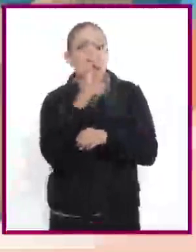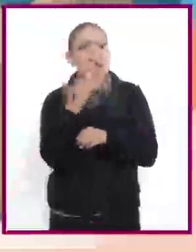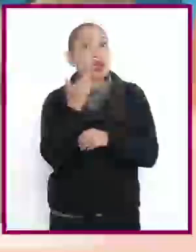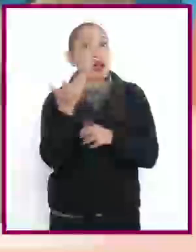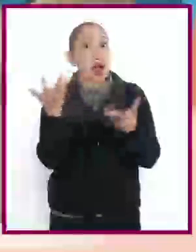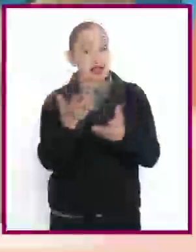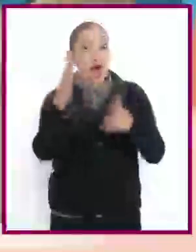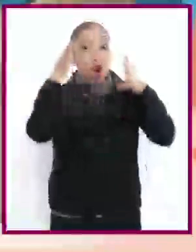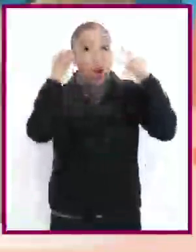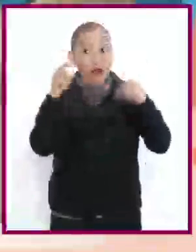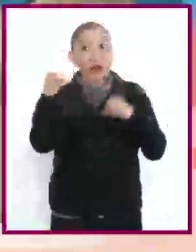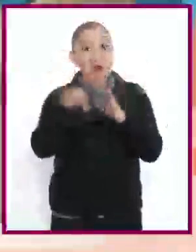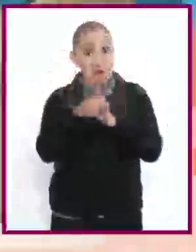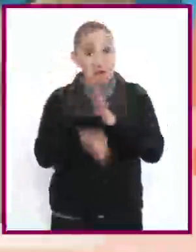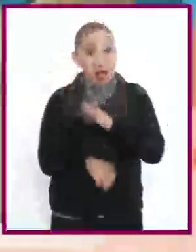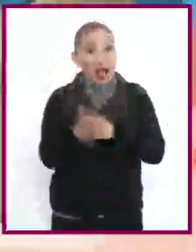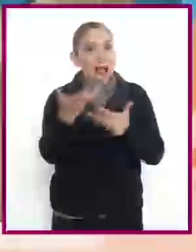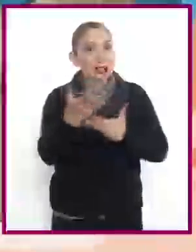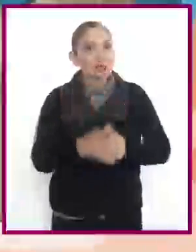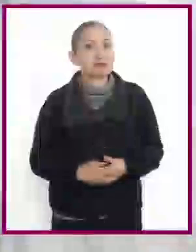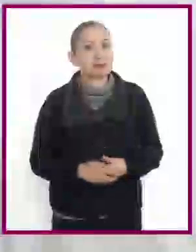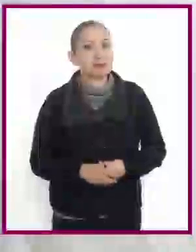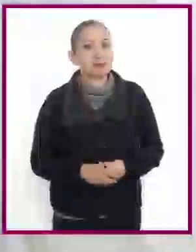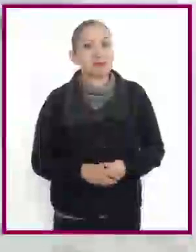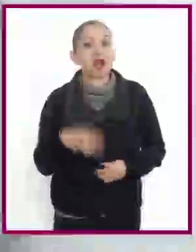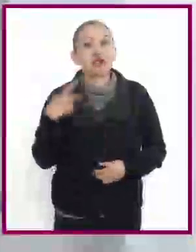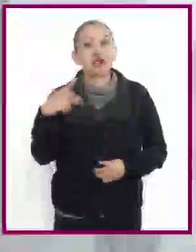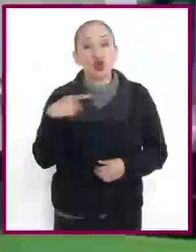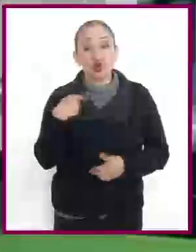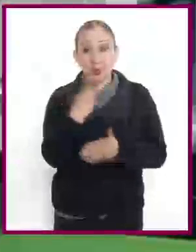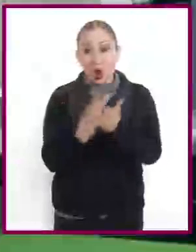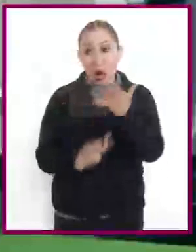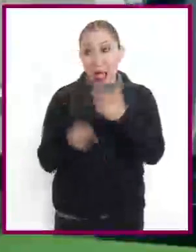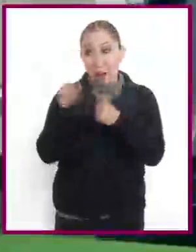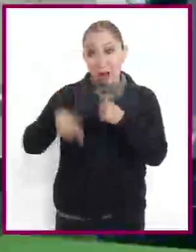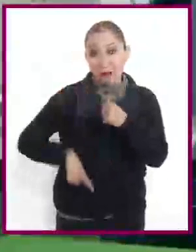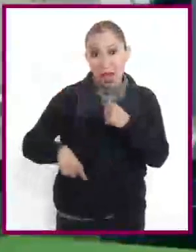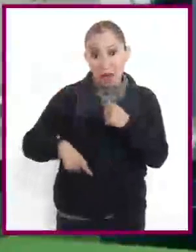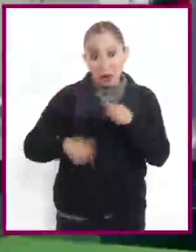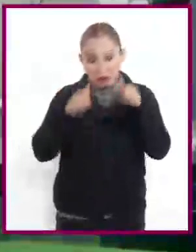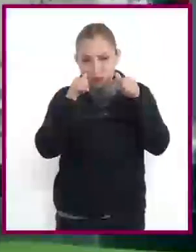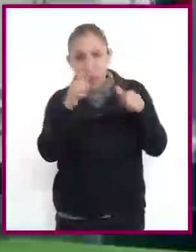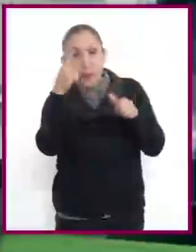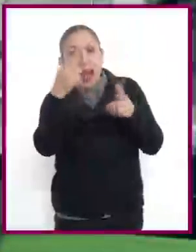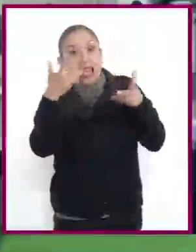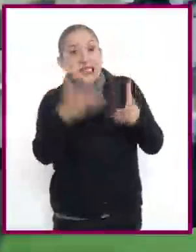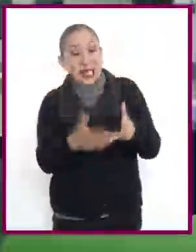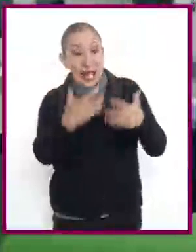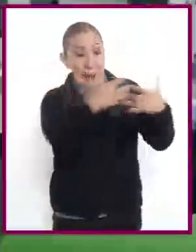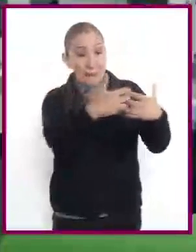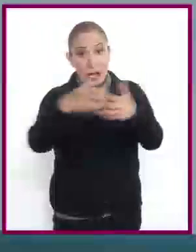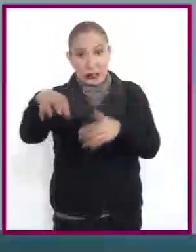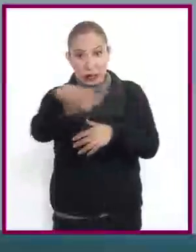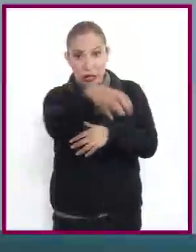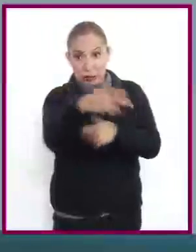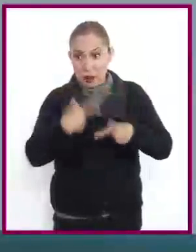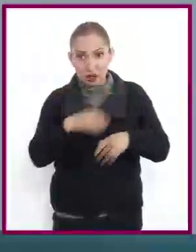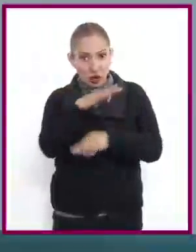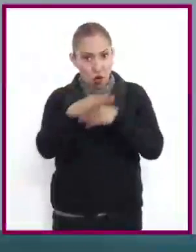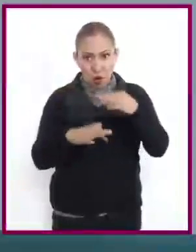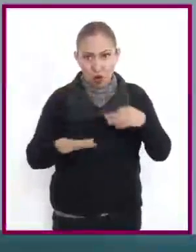fácilmente transformados en azúcares. Ante tal situación, algunos países llevan a cabo políticas y programas de manejo